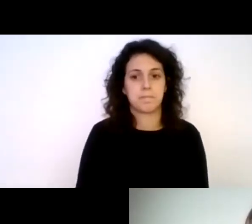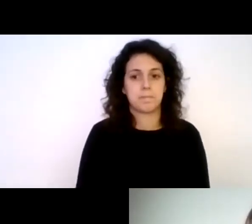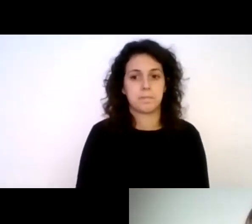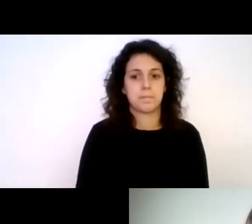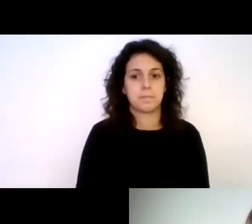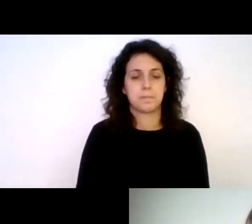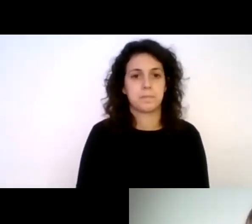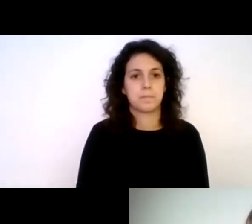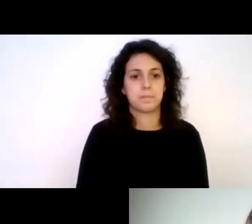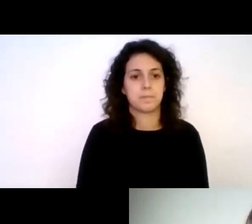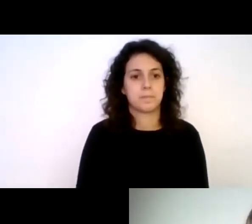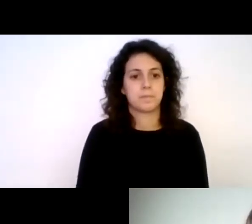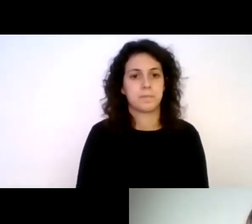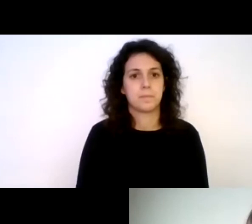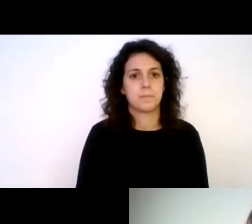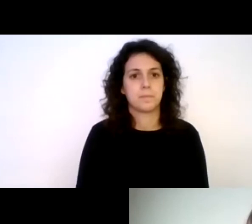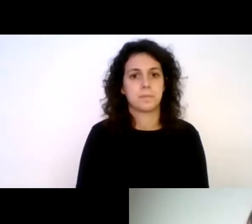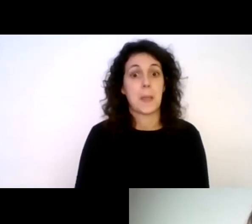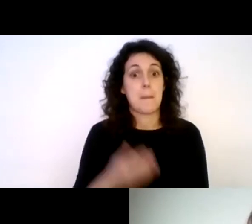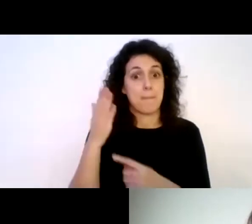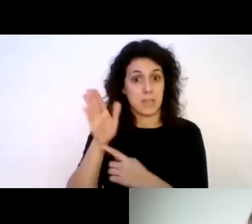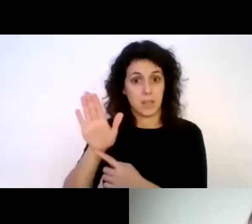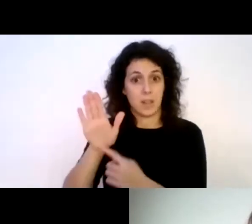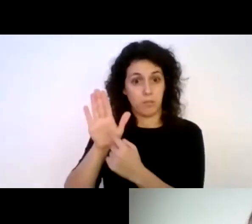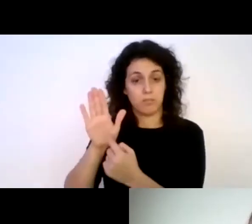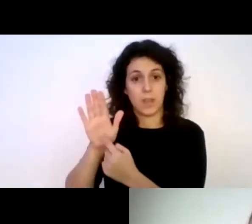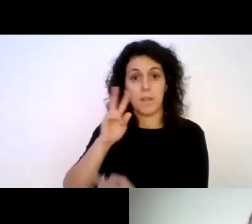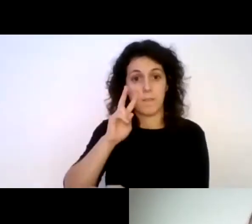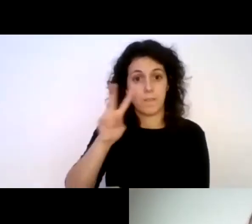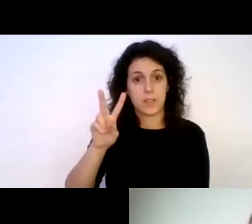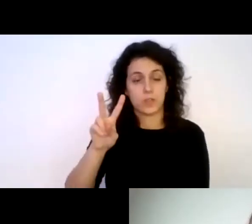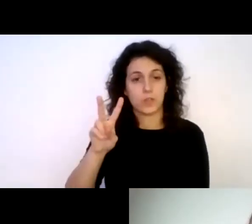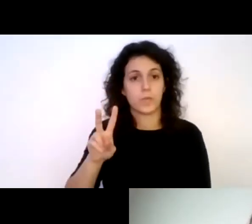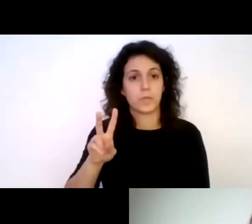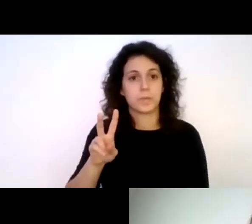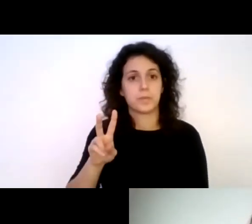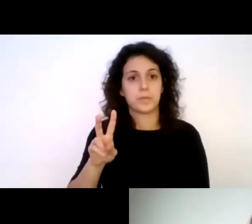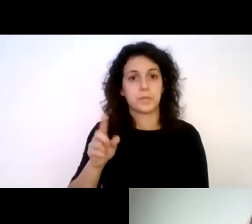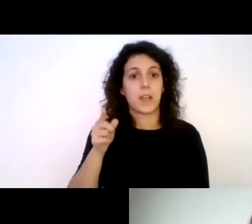Your presentation, Monsi. Al ver tu presentación. You mentioned in particular the